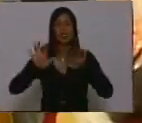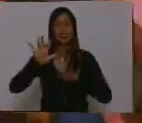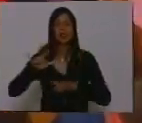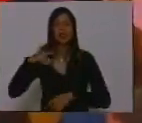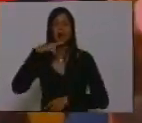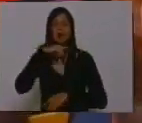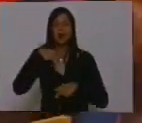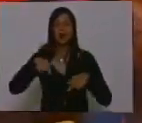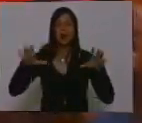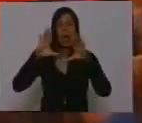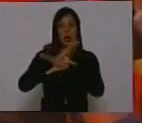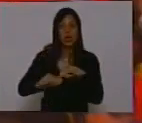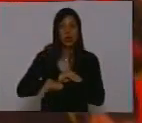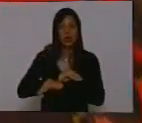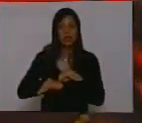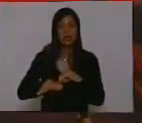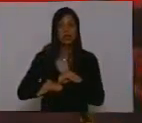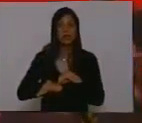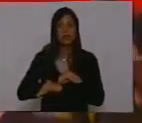en la noche,